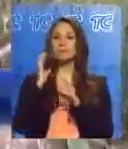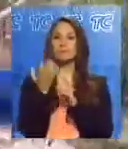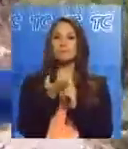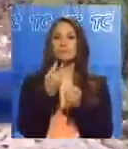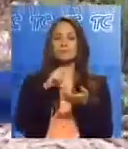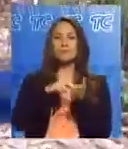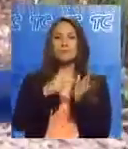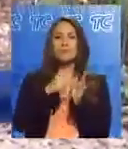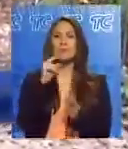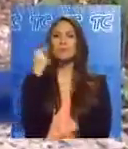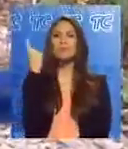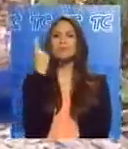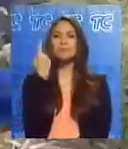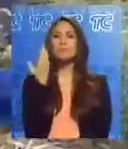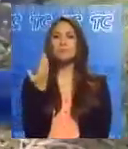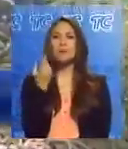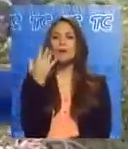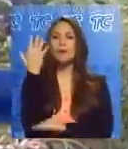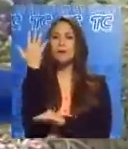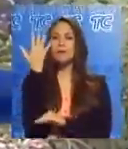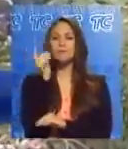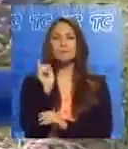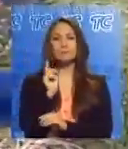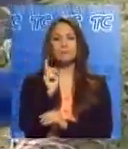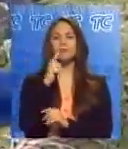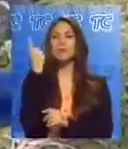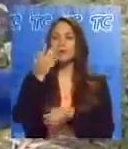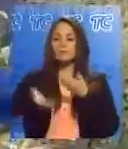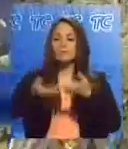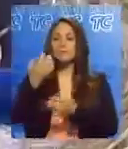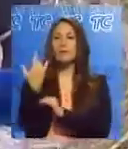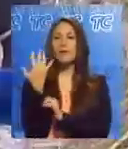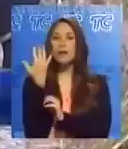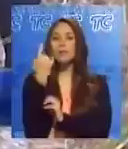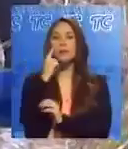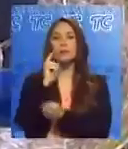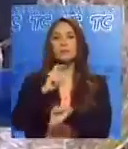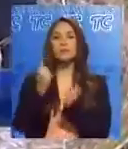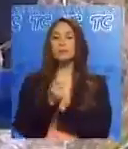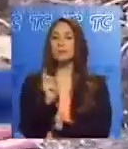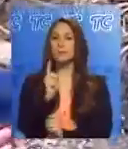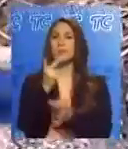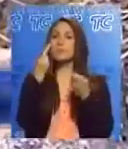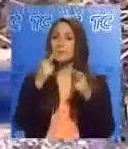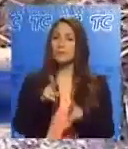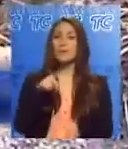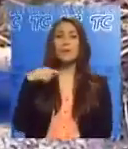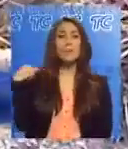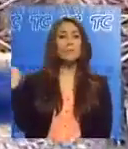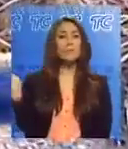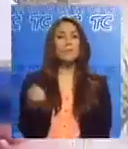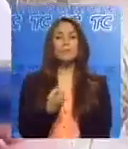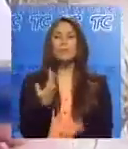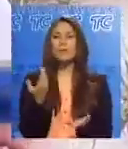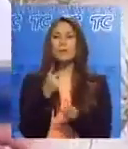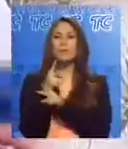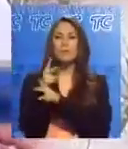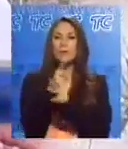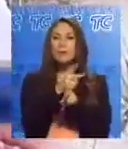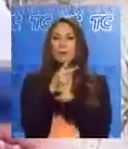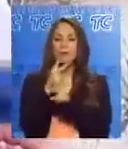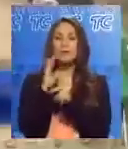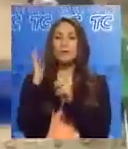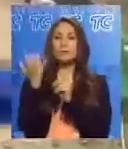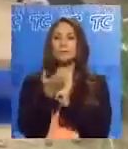eso implica no solamente árboles, sembrar árboles, reforestar, sino también todo lo que significa cuidar el